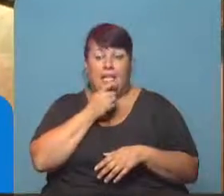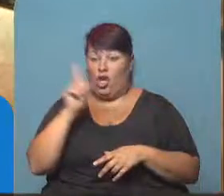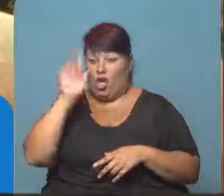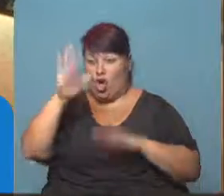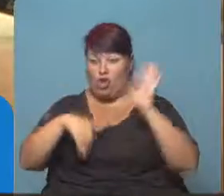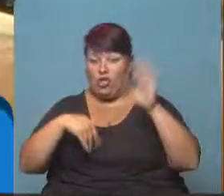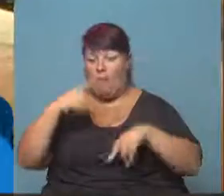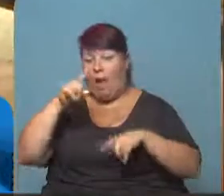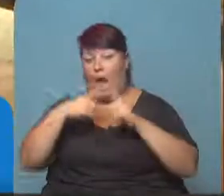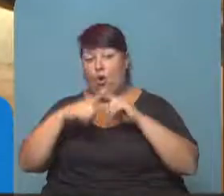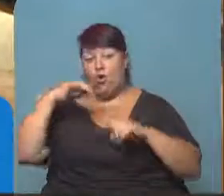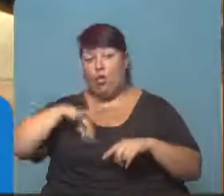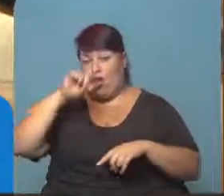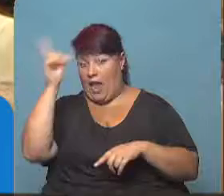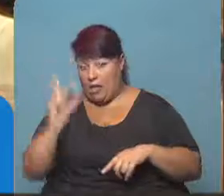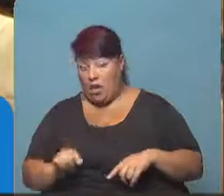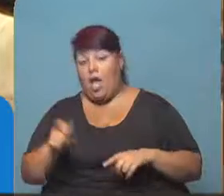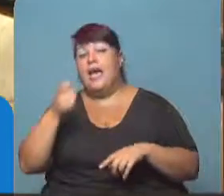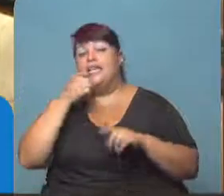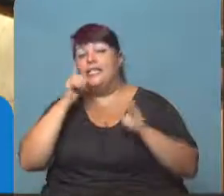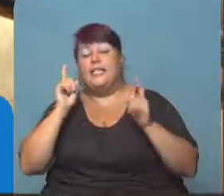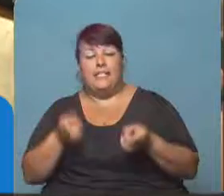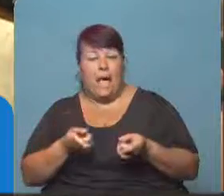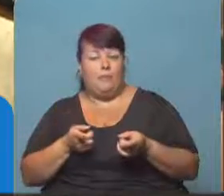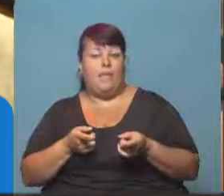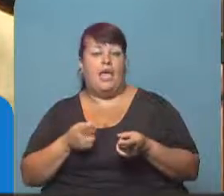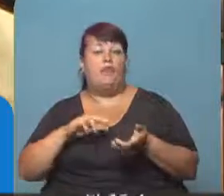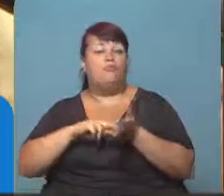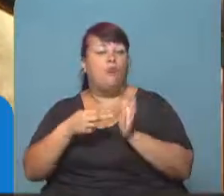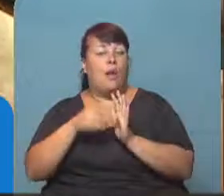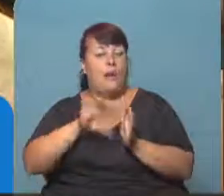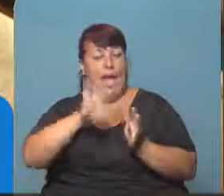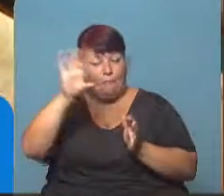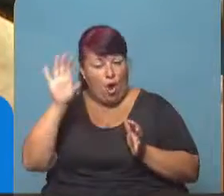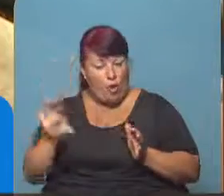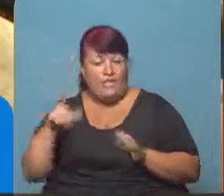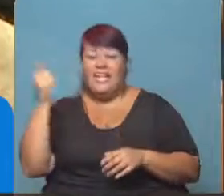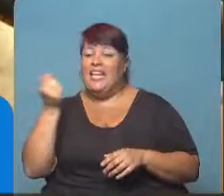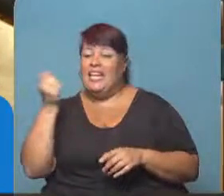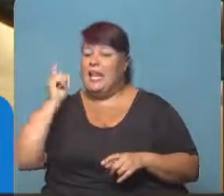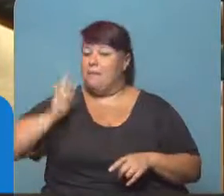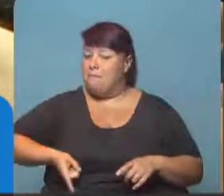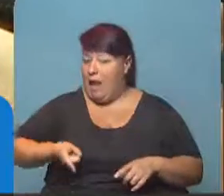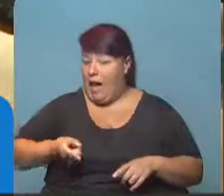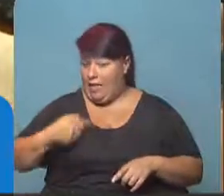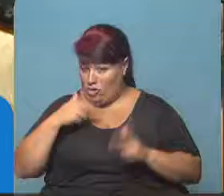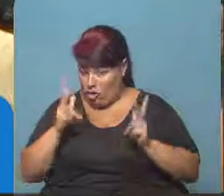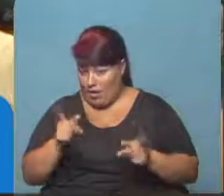a la paritaria nacional docente y en caso de que haya conflictos provinciales y que se pretenda imponer, como